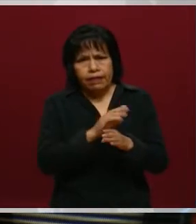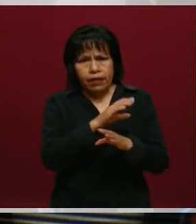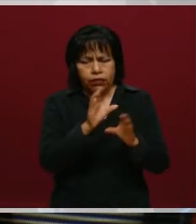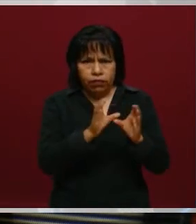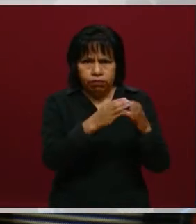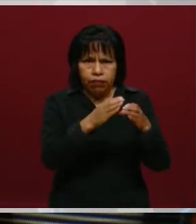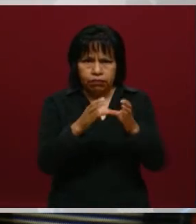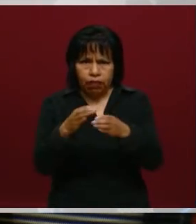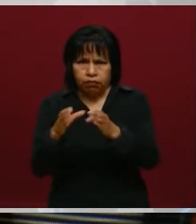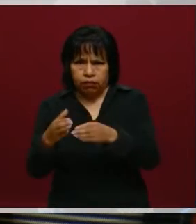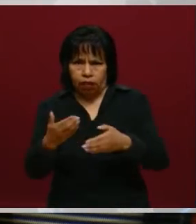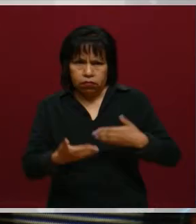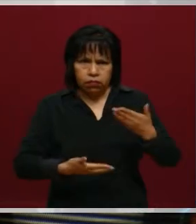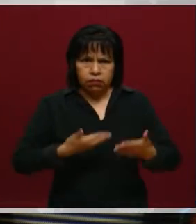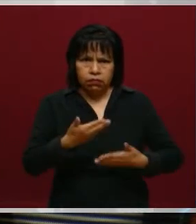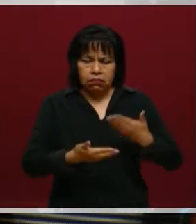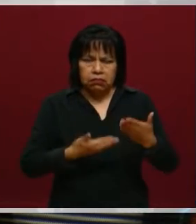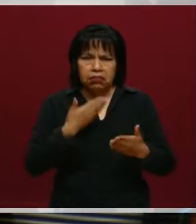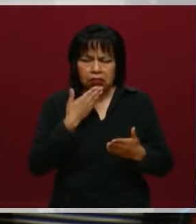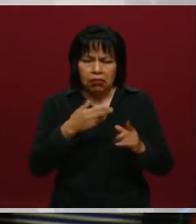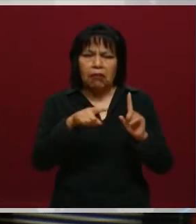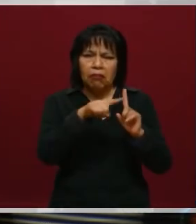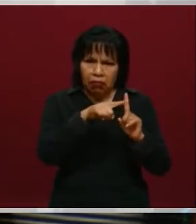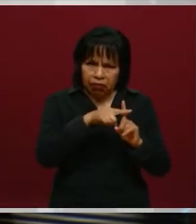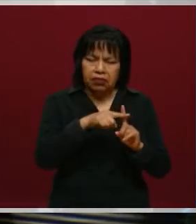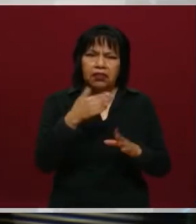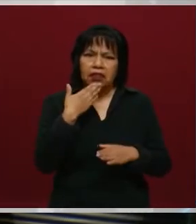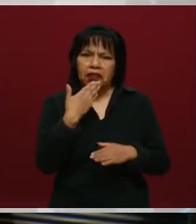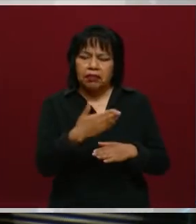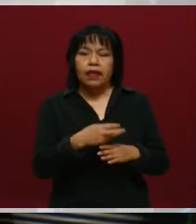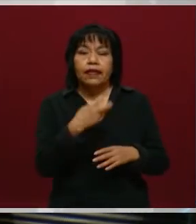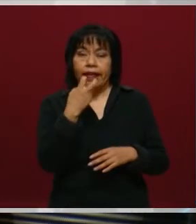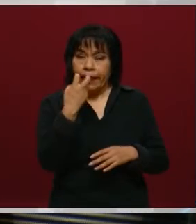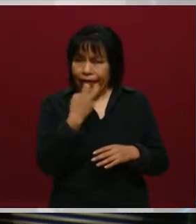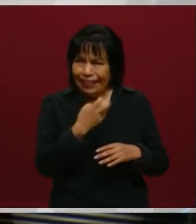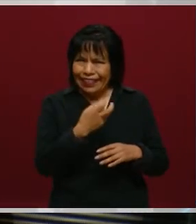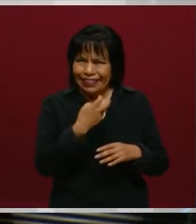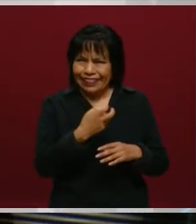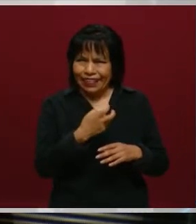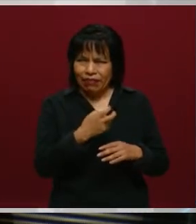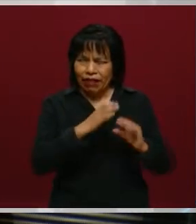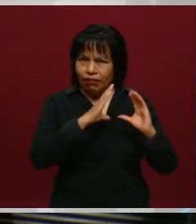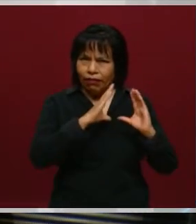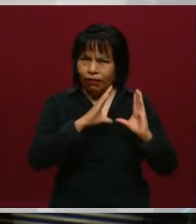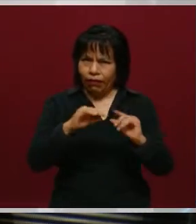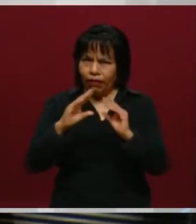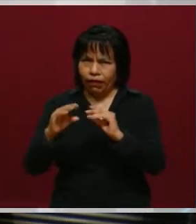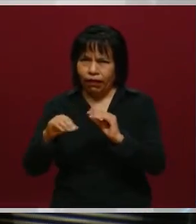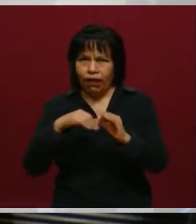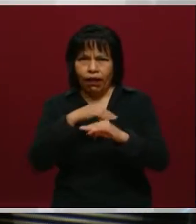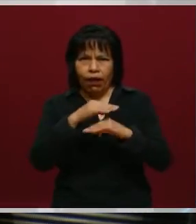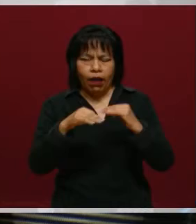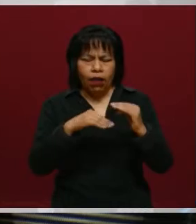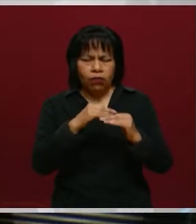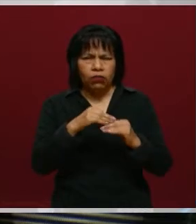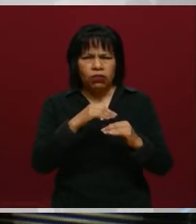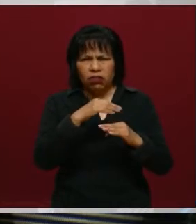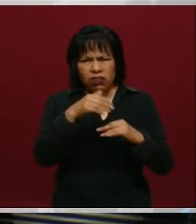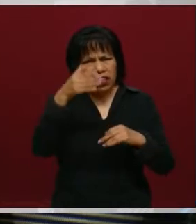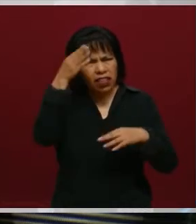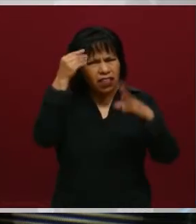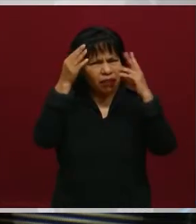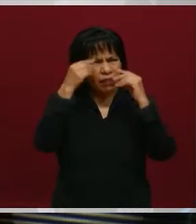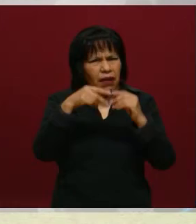armónica y propositiva en sí es un recurso para la enseñanza y el aprendizaje a través